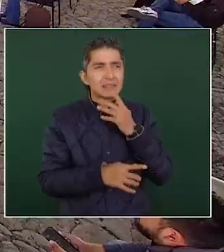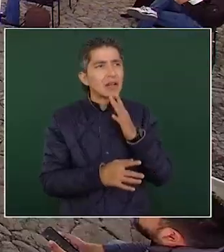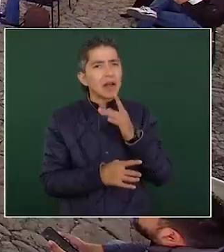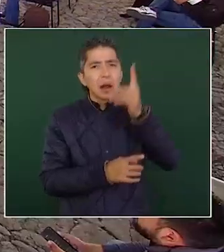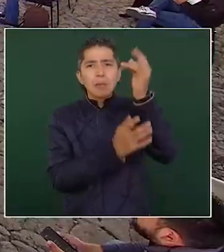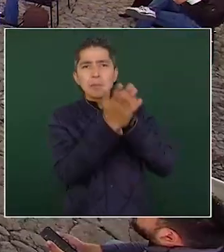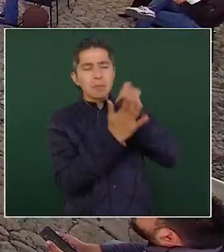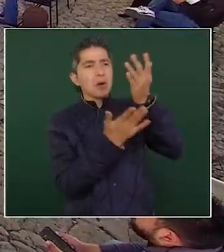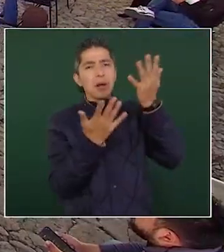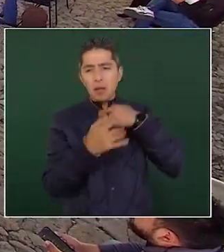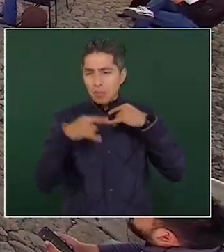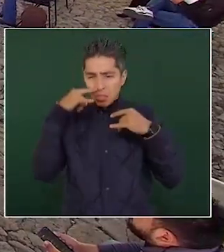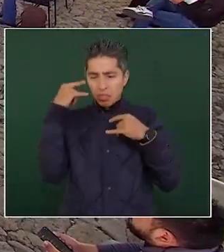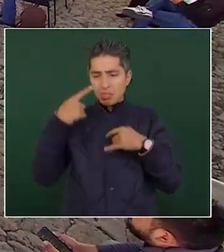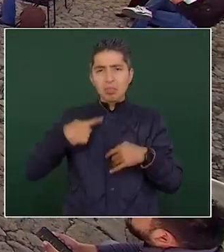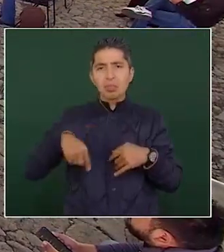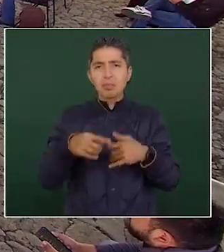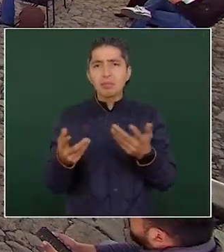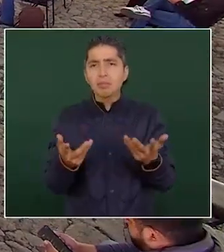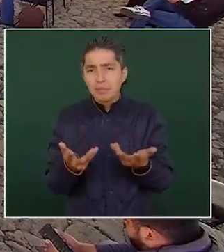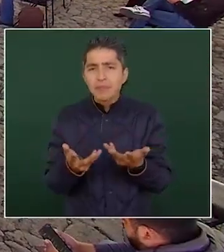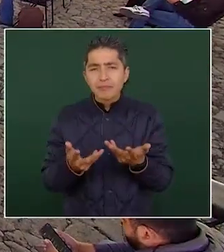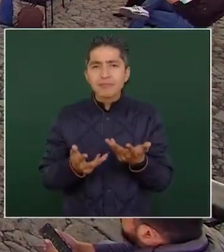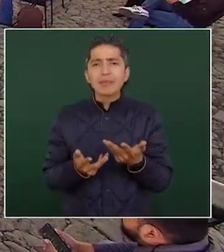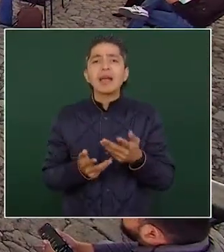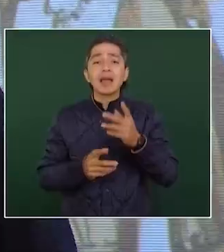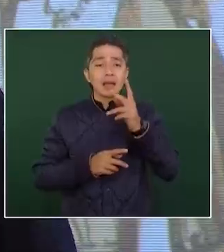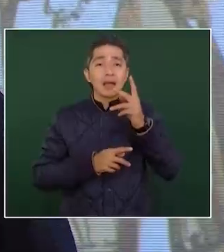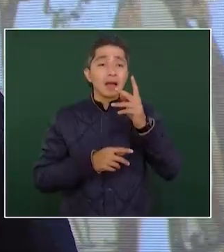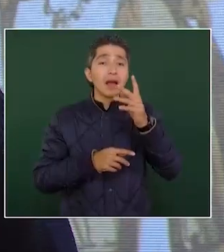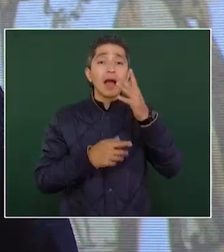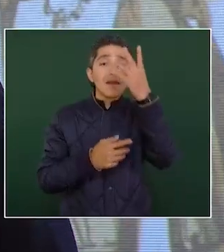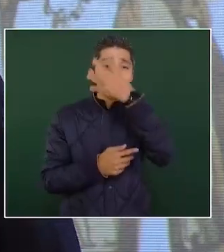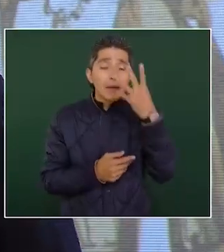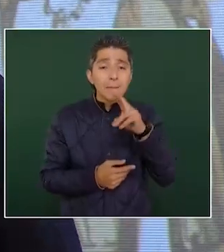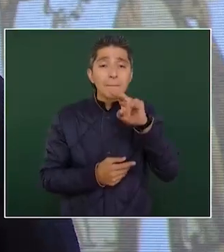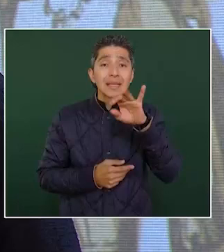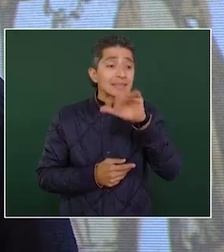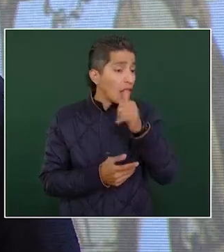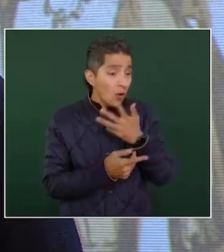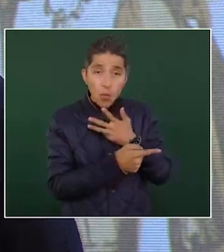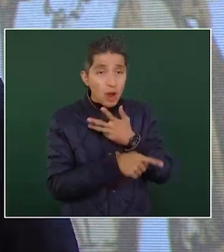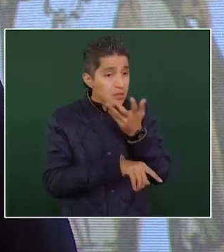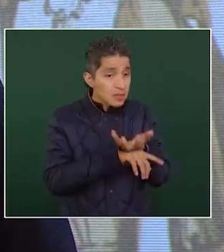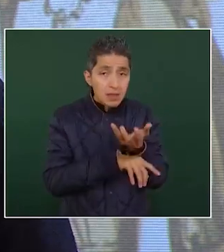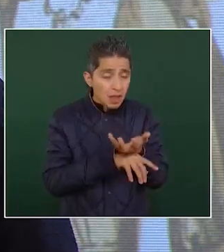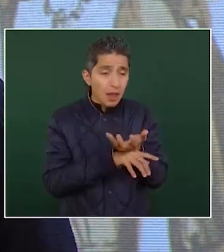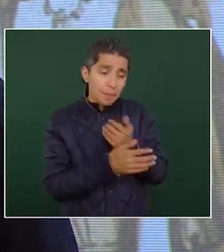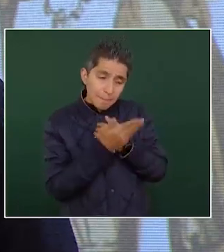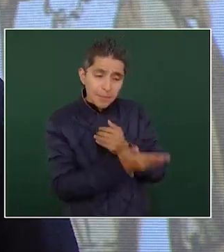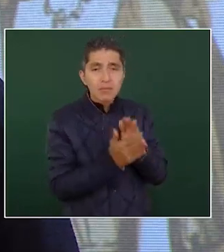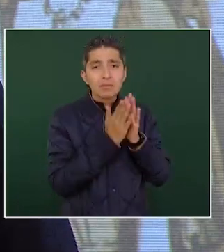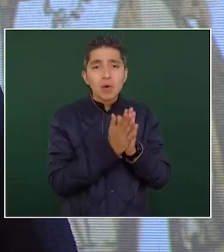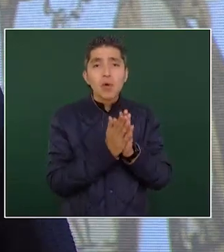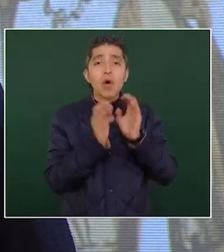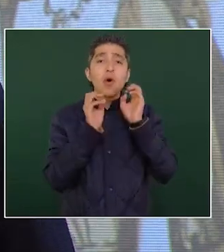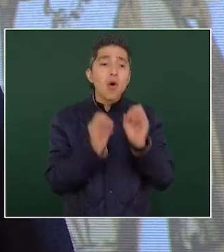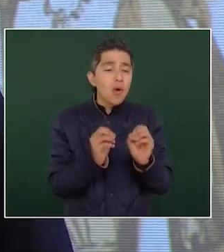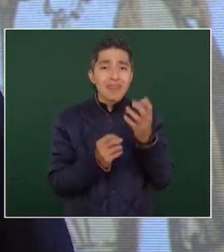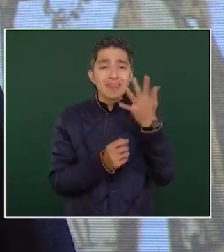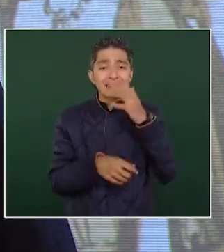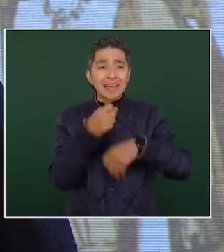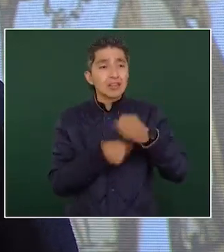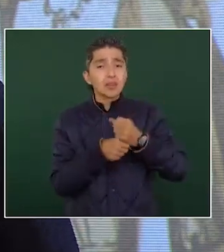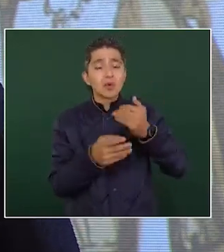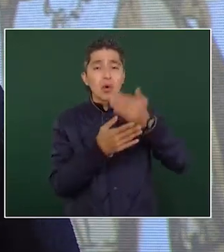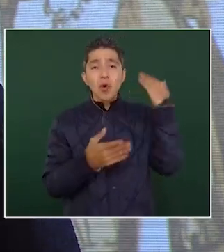unilateral. En relación a los trabajadores, se les pide visa a aquellos que no tengan visa en Estados Unidos o que no hayan tenido una visa en los últimos 10